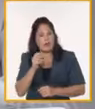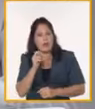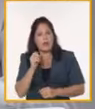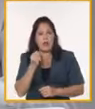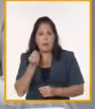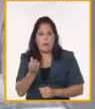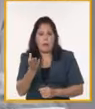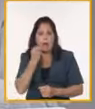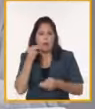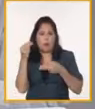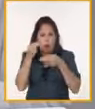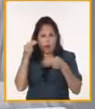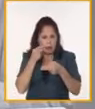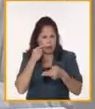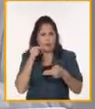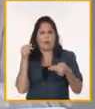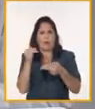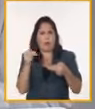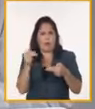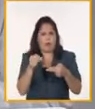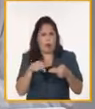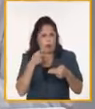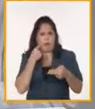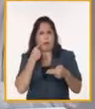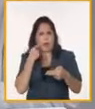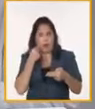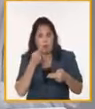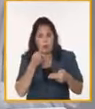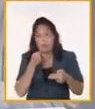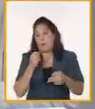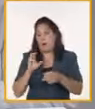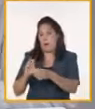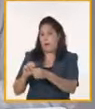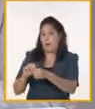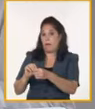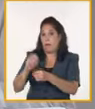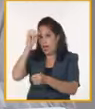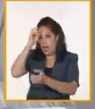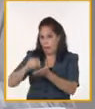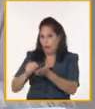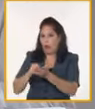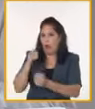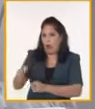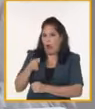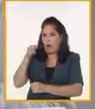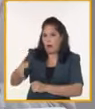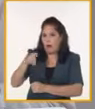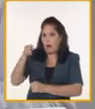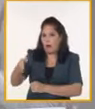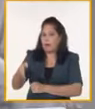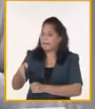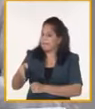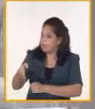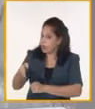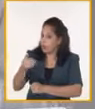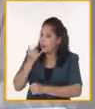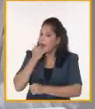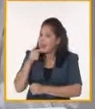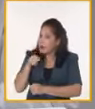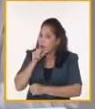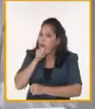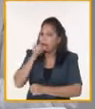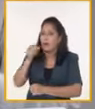eh que si a determinado actor económico el inspector va todos los días Bueno ya eso huele mal eso hay que